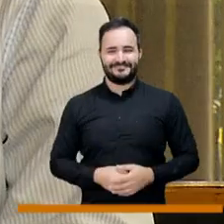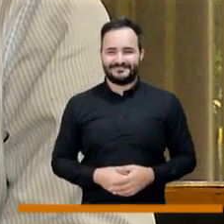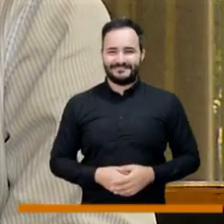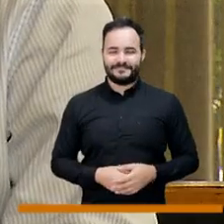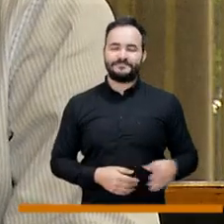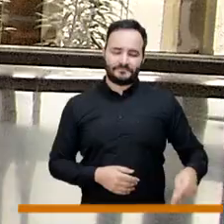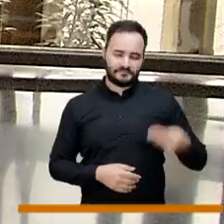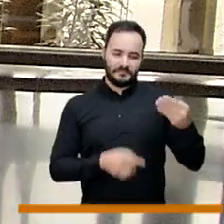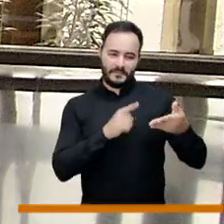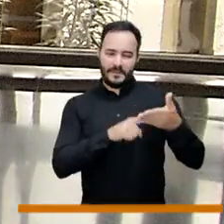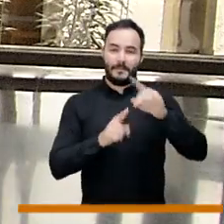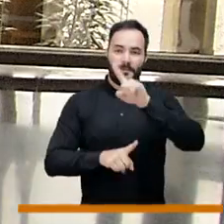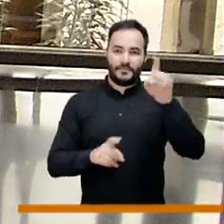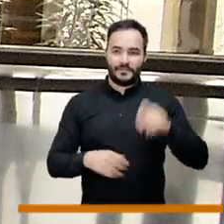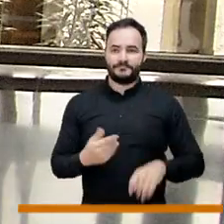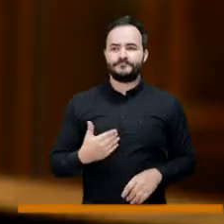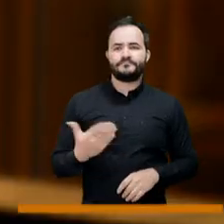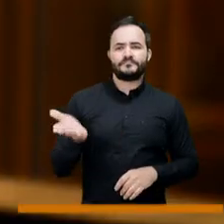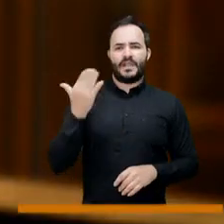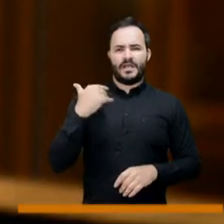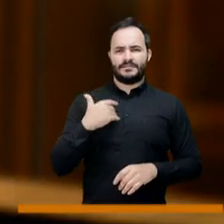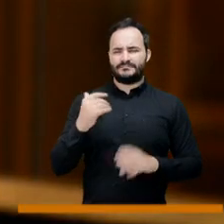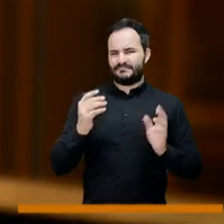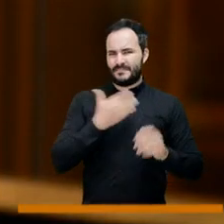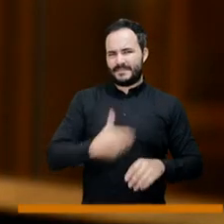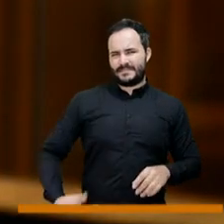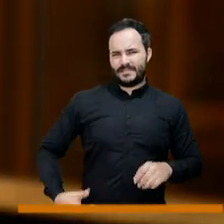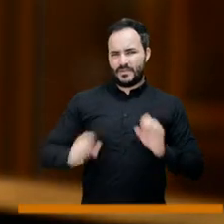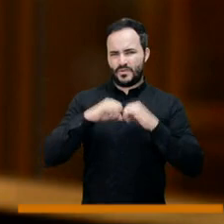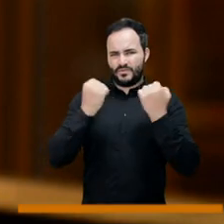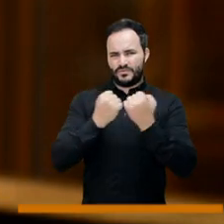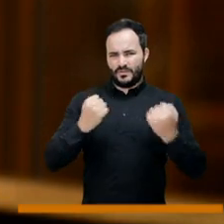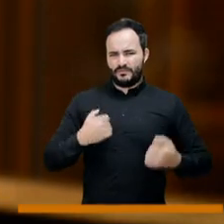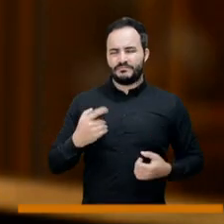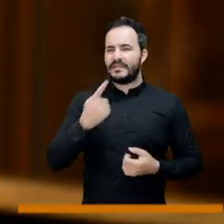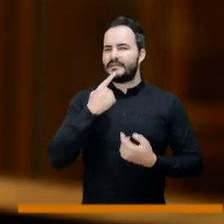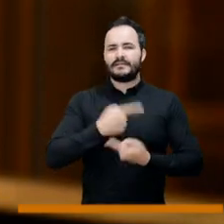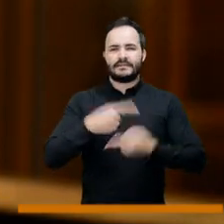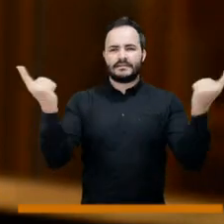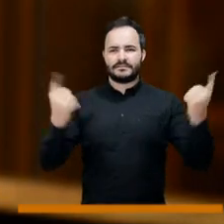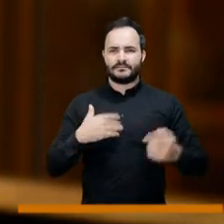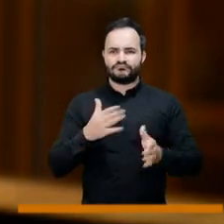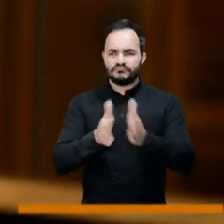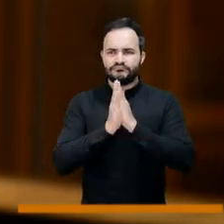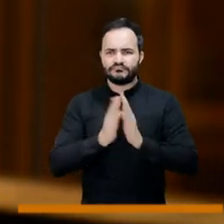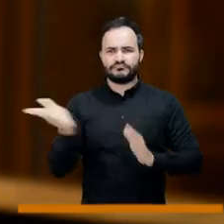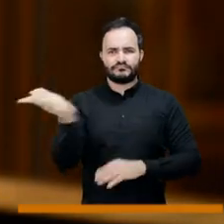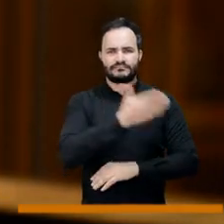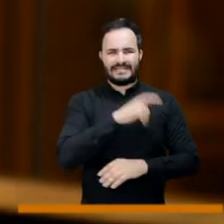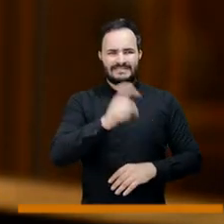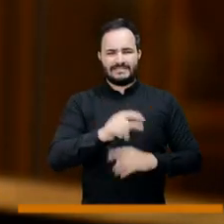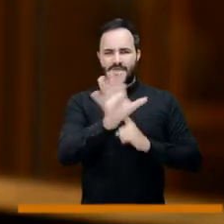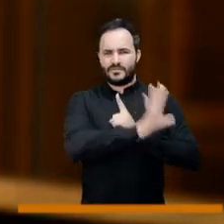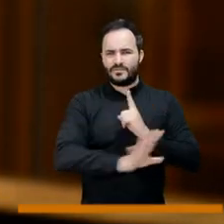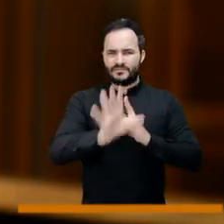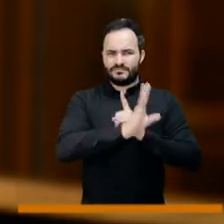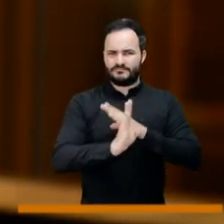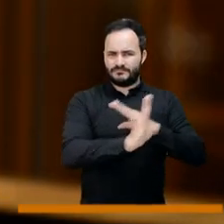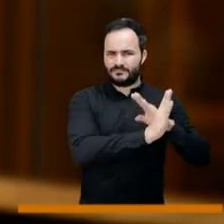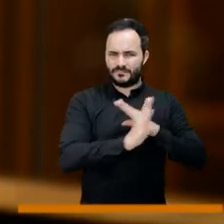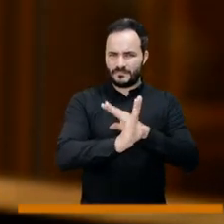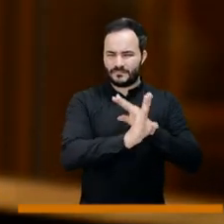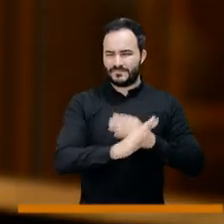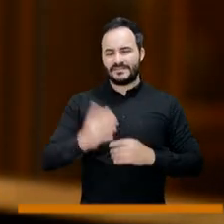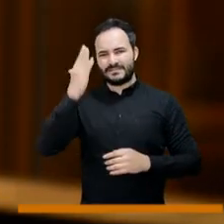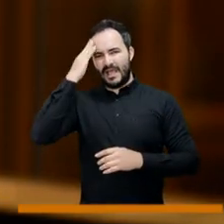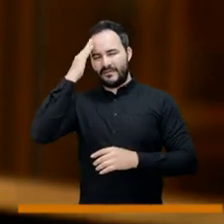necesarias. Listo. En días pasados, el presidente del Consejo pidió por medio de una carta pública garantías para el alcalde Quintero en el proceso que se